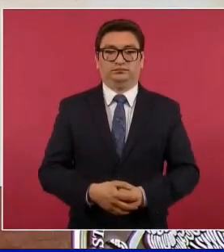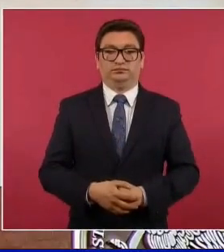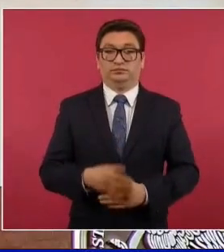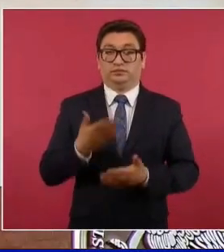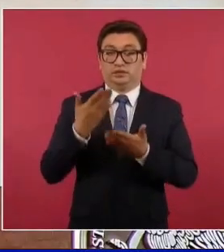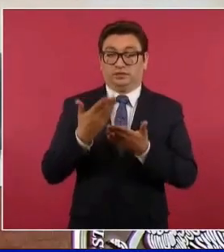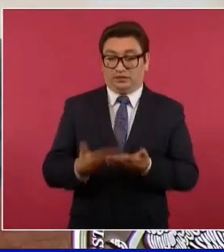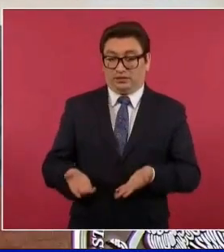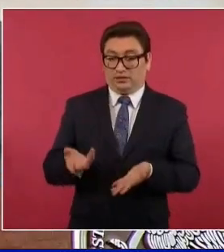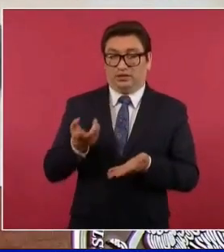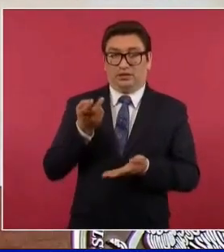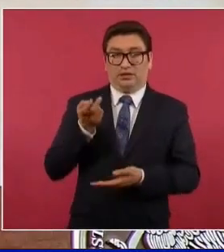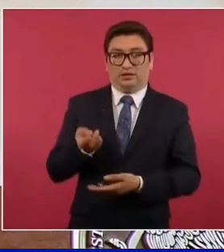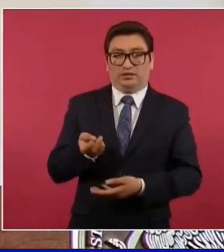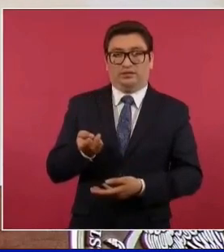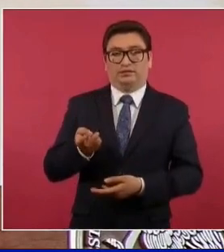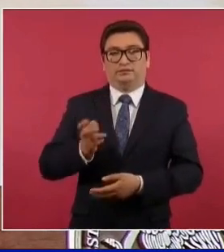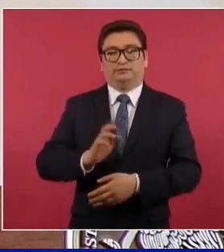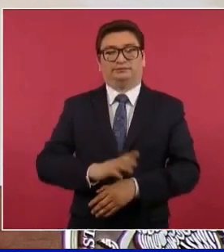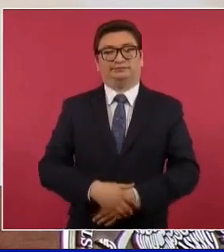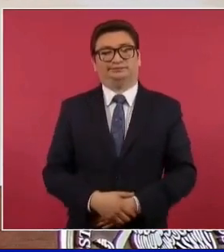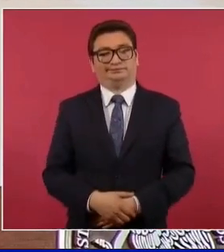Y ahora esto